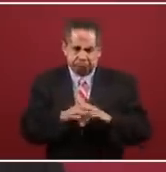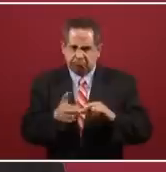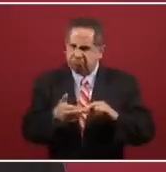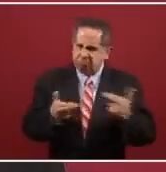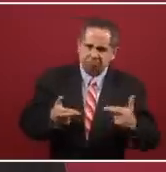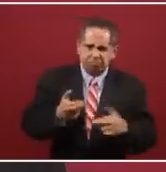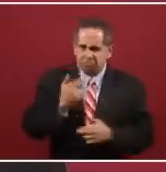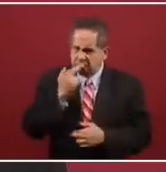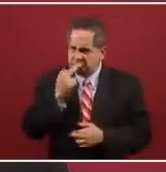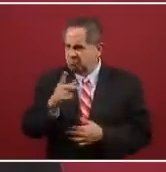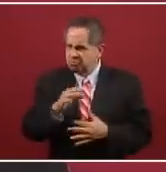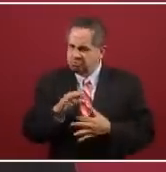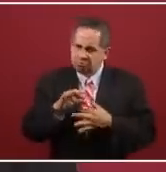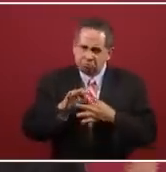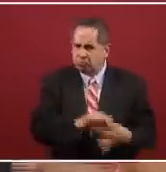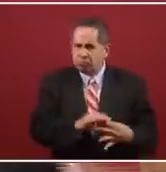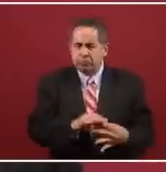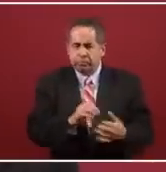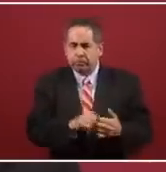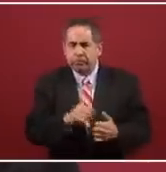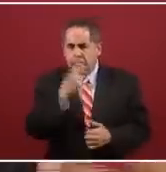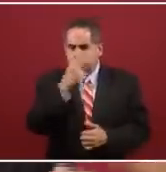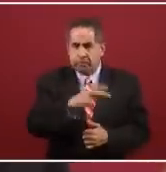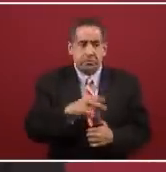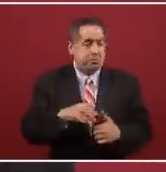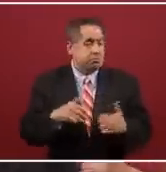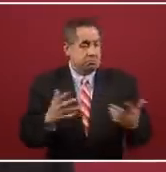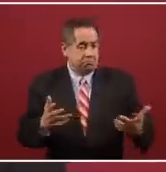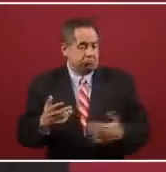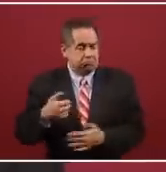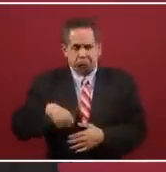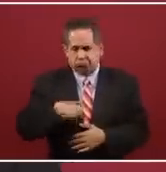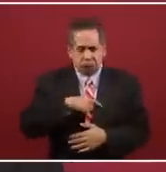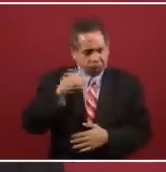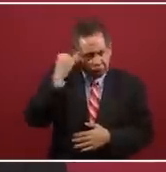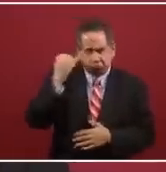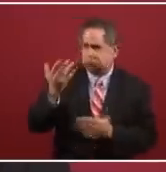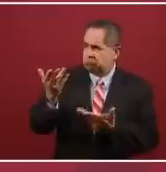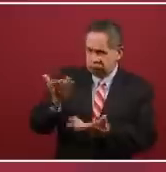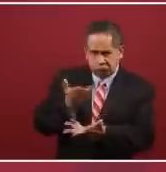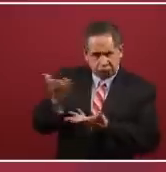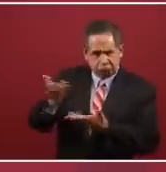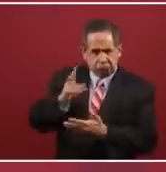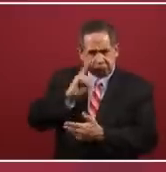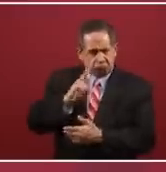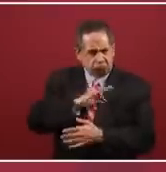México y nosotros estamos en el mismo plan